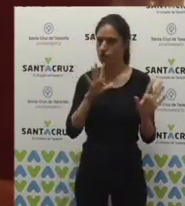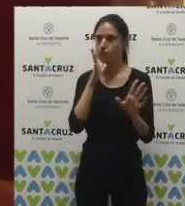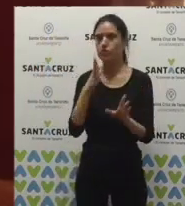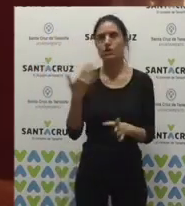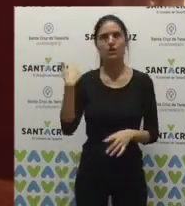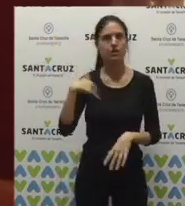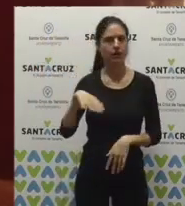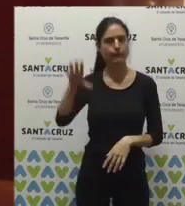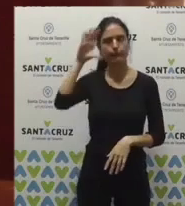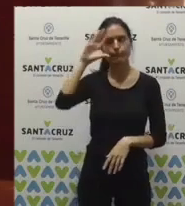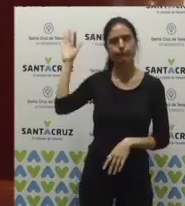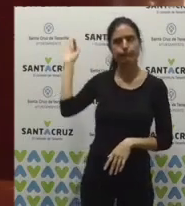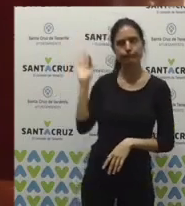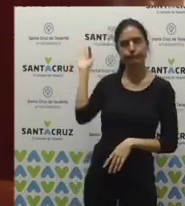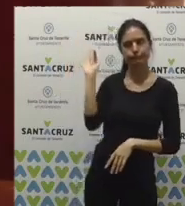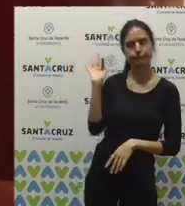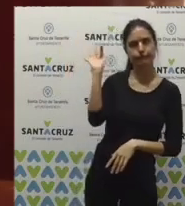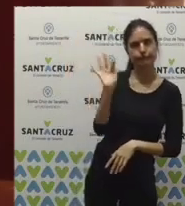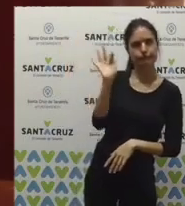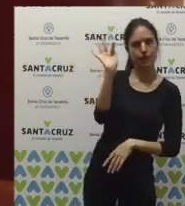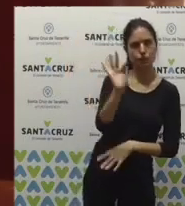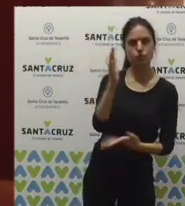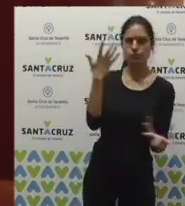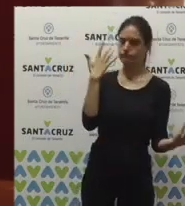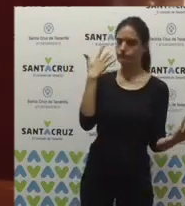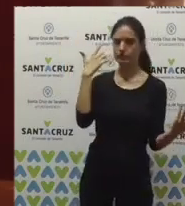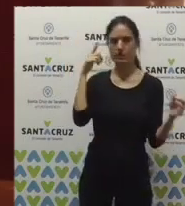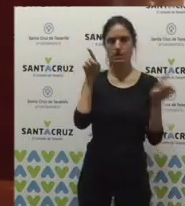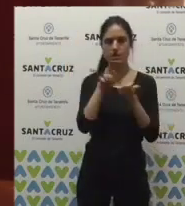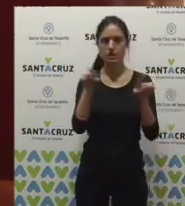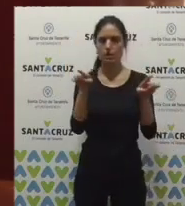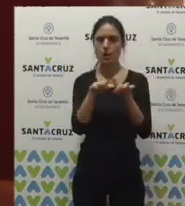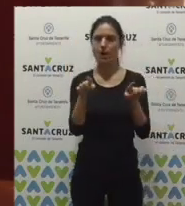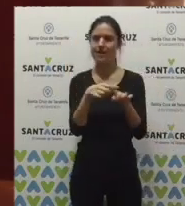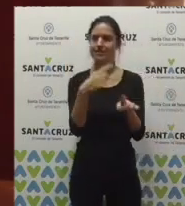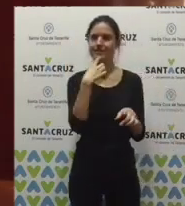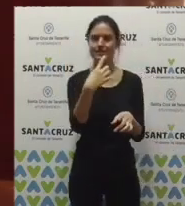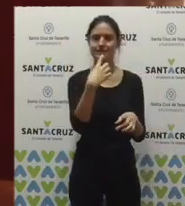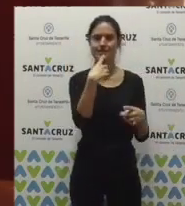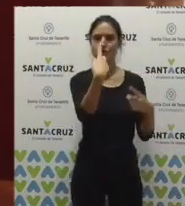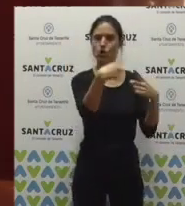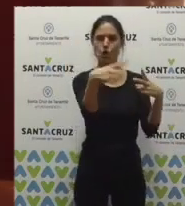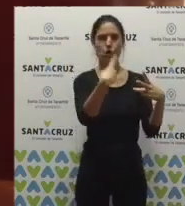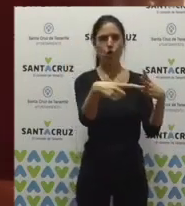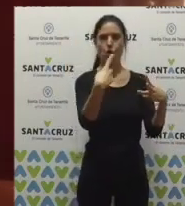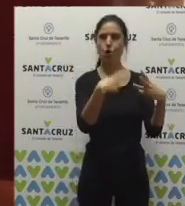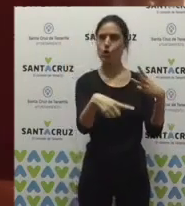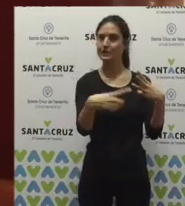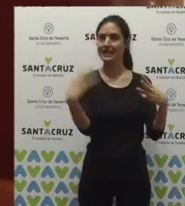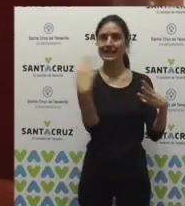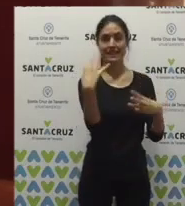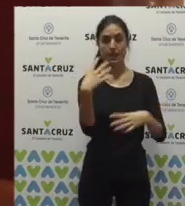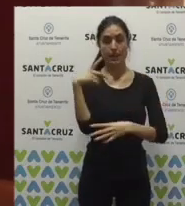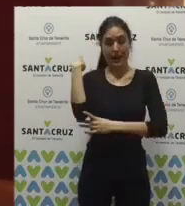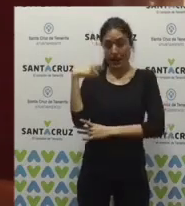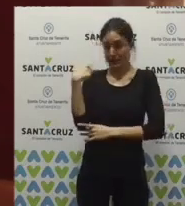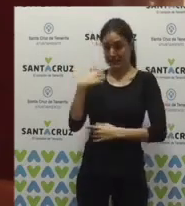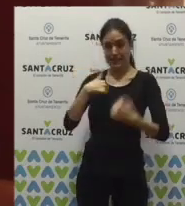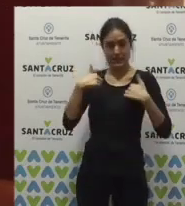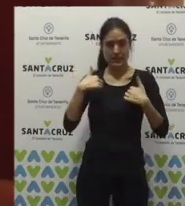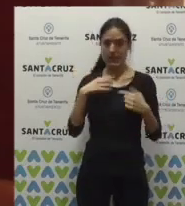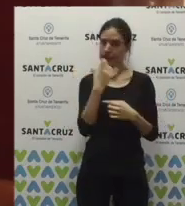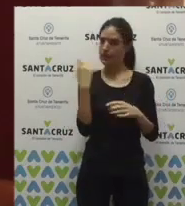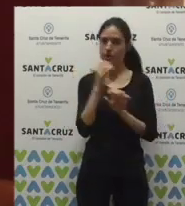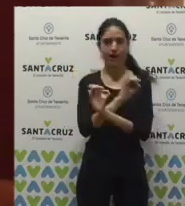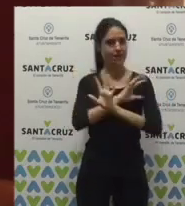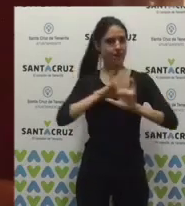durante el pleno los de día pero usted con más profundidad y diciendo algunas cosas que en mi opinión deben ser aclaradas por la presidencia que ha sido quien no ha convocado